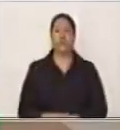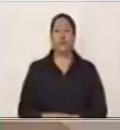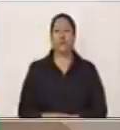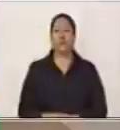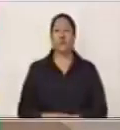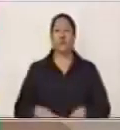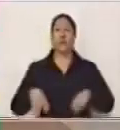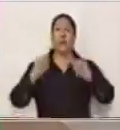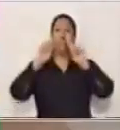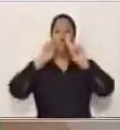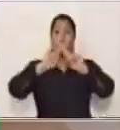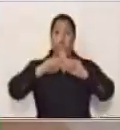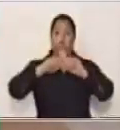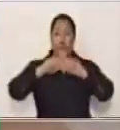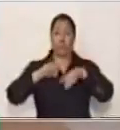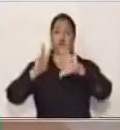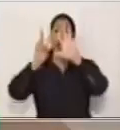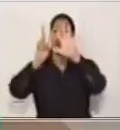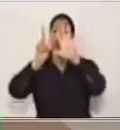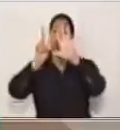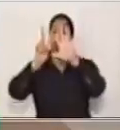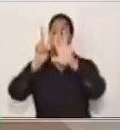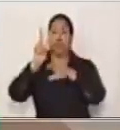por 7 enteros.